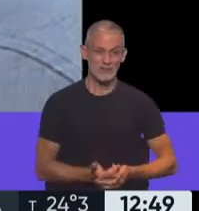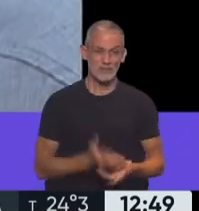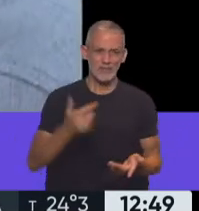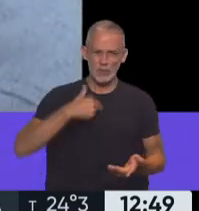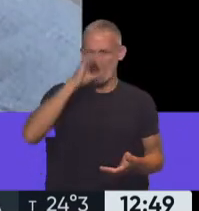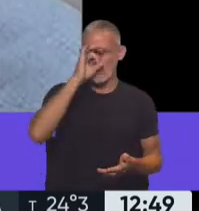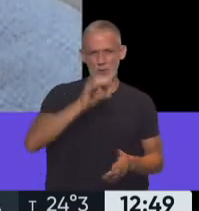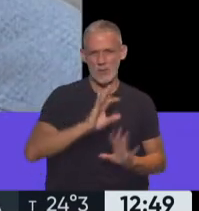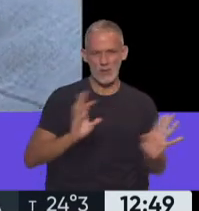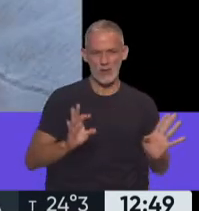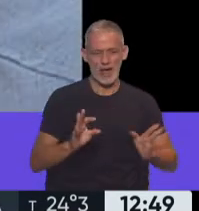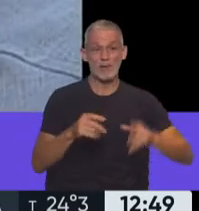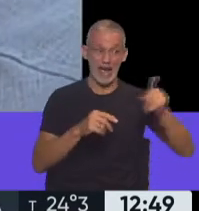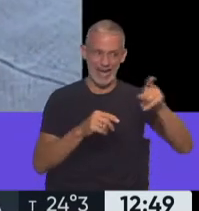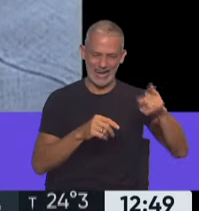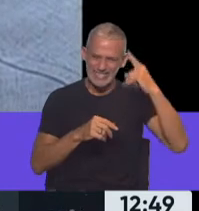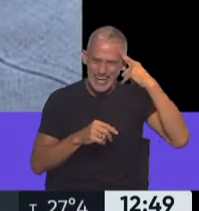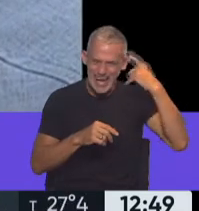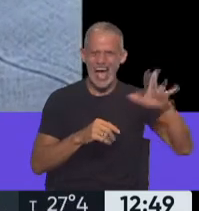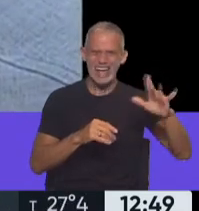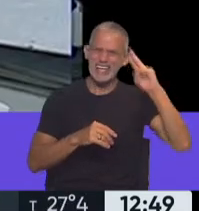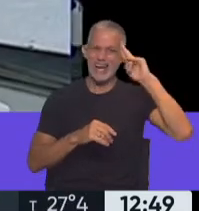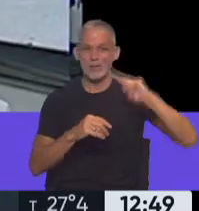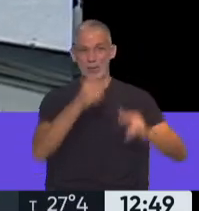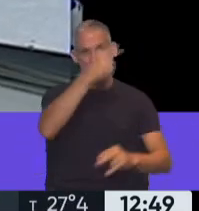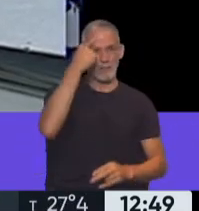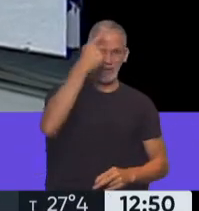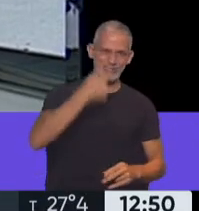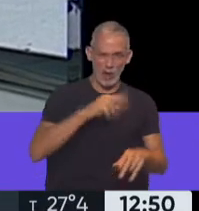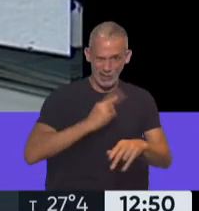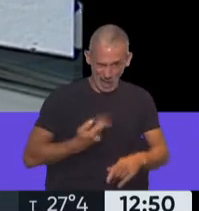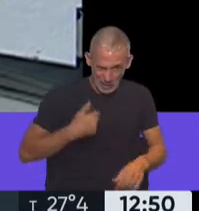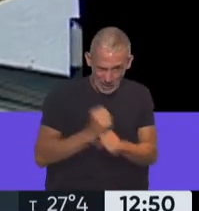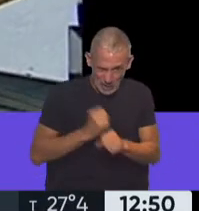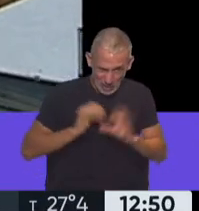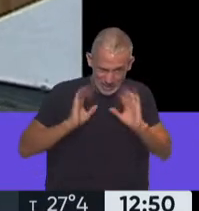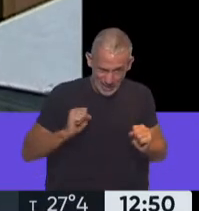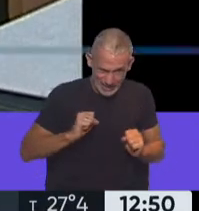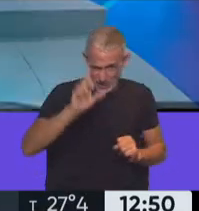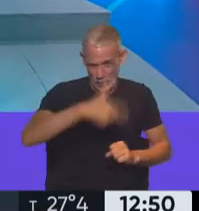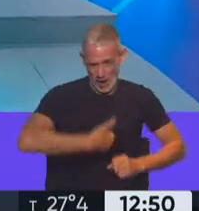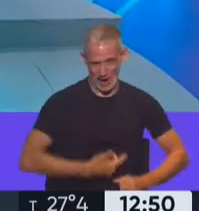jamás por supuesto en su afiebrada mente jamás pensaron que podían encontrar una travesti secretaria